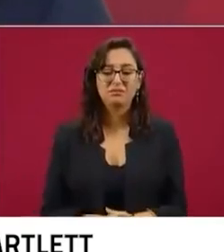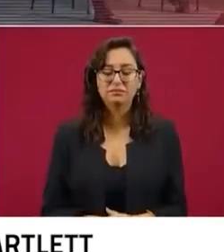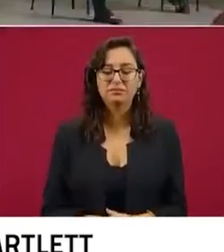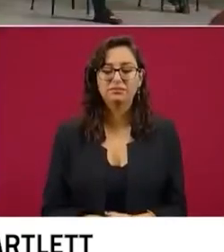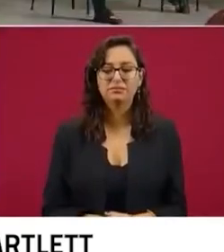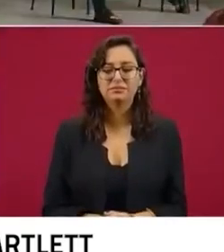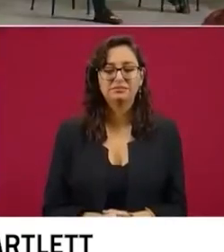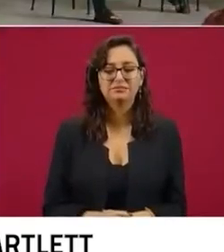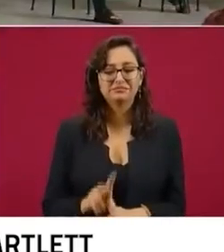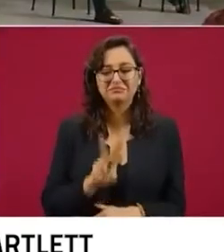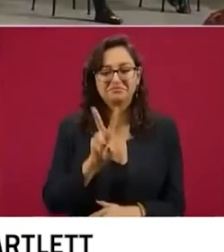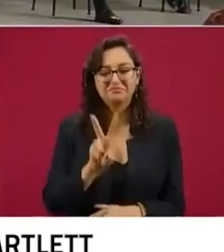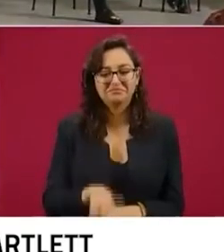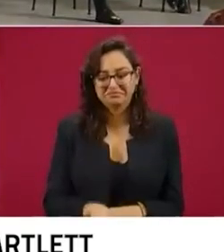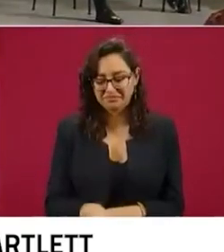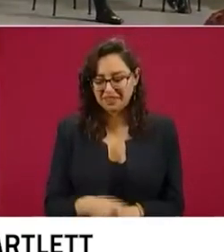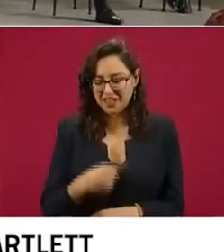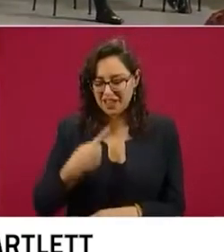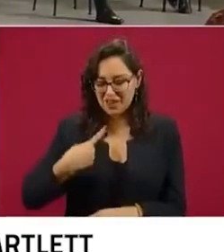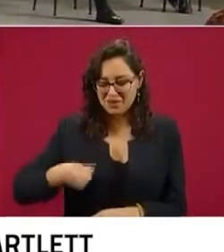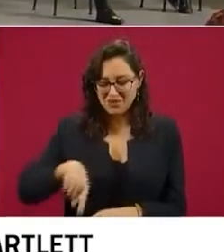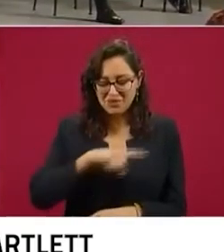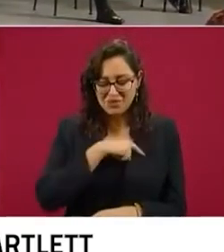somos nosotros bastante